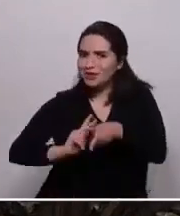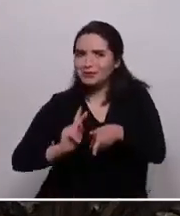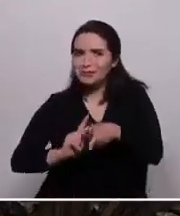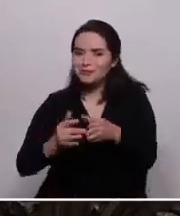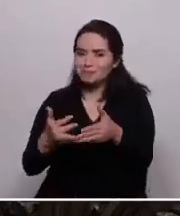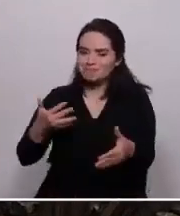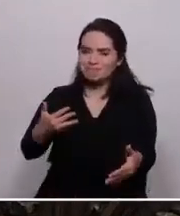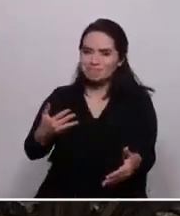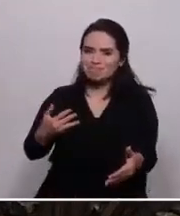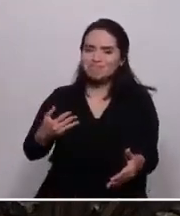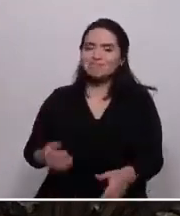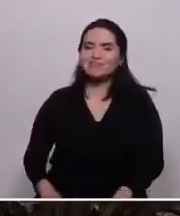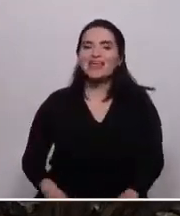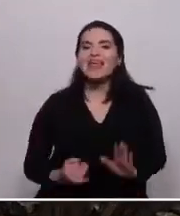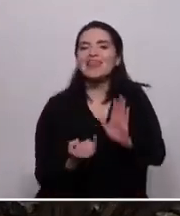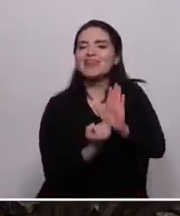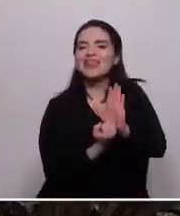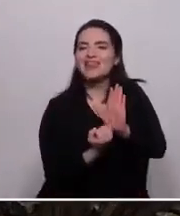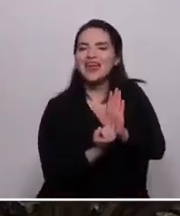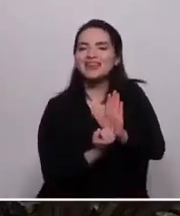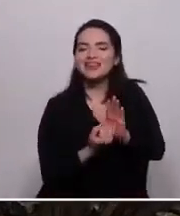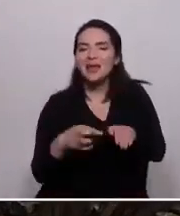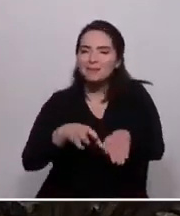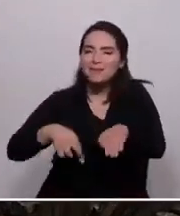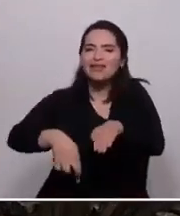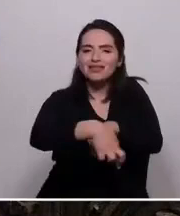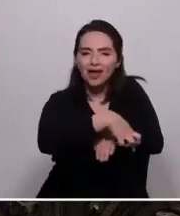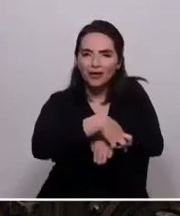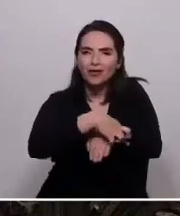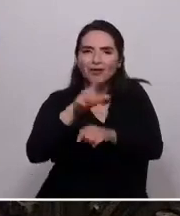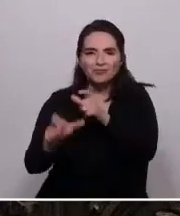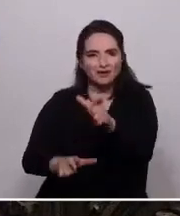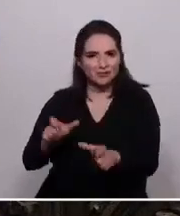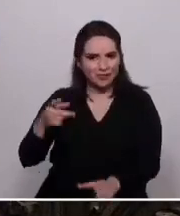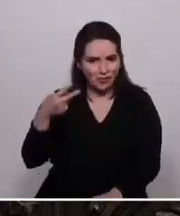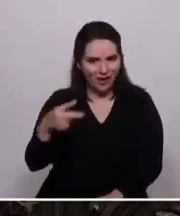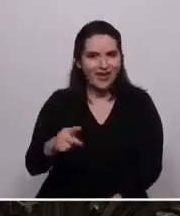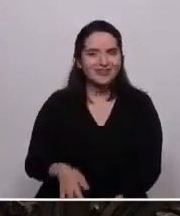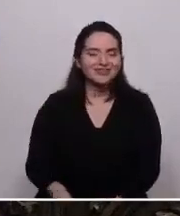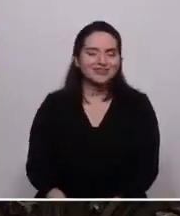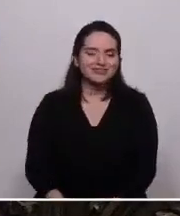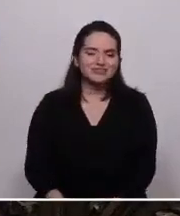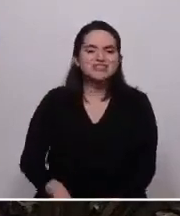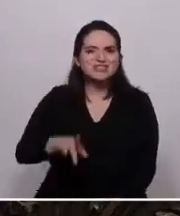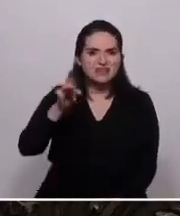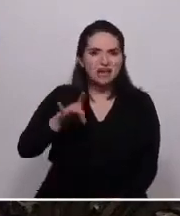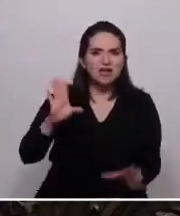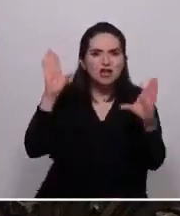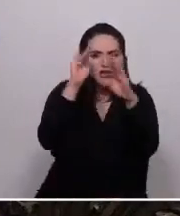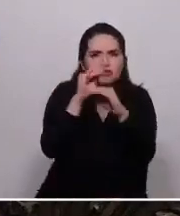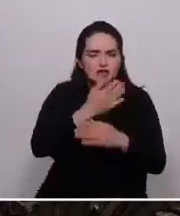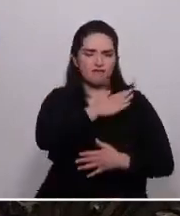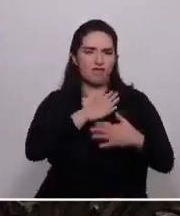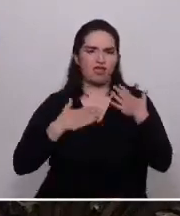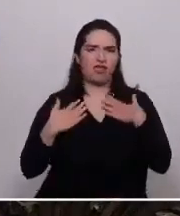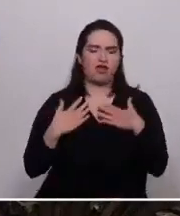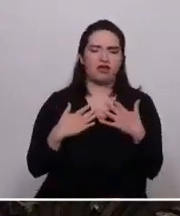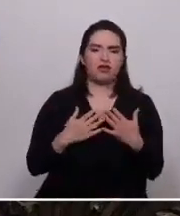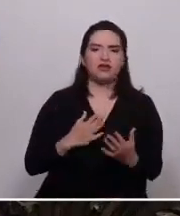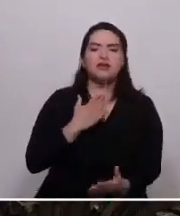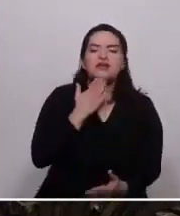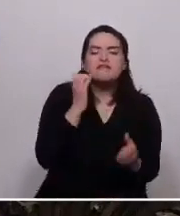identidad patagona y de nuestro tesón de nuestra gente. Sabemos lo que es bañarse de noche para capear el frío del